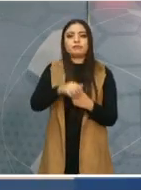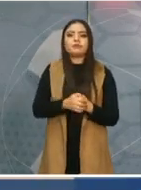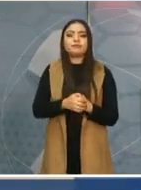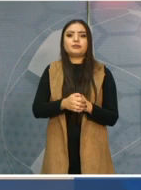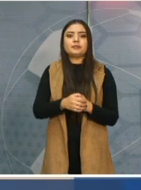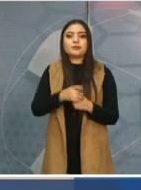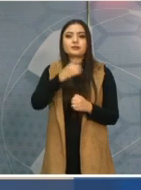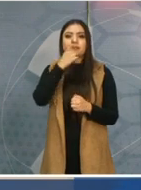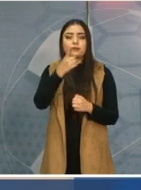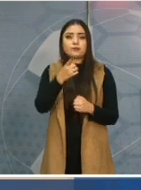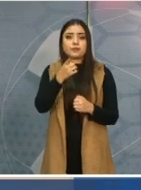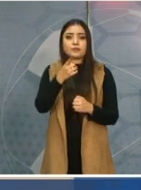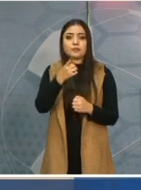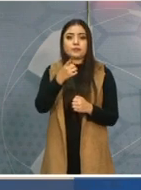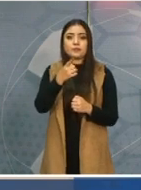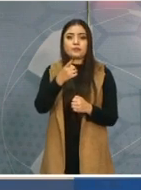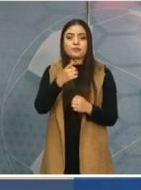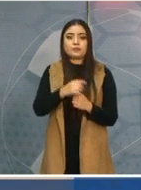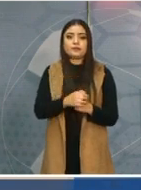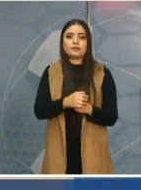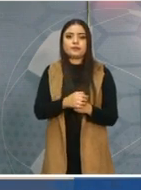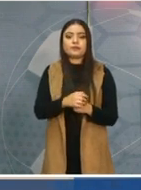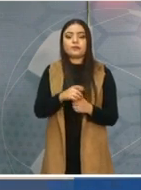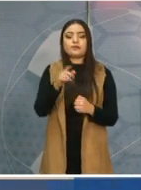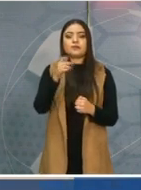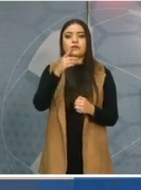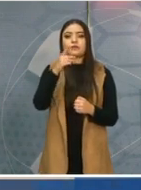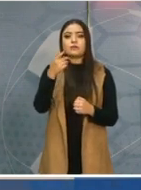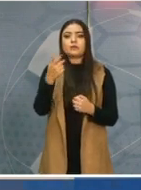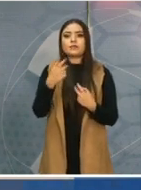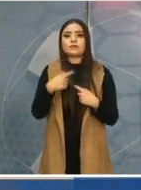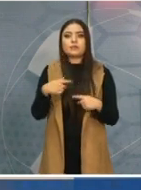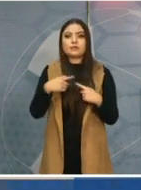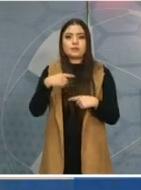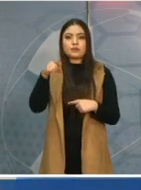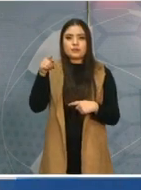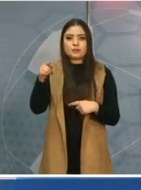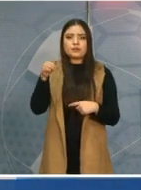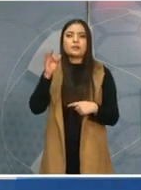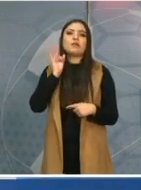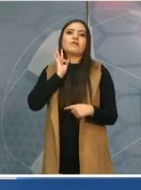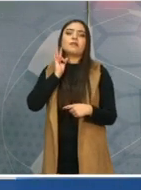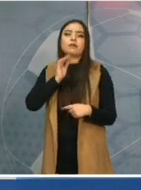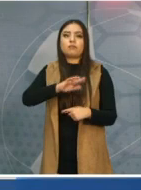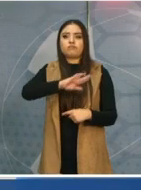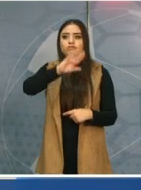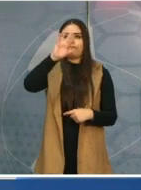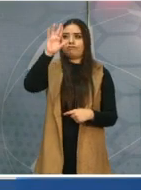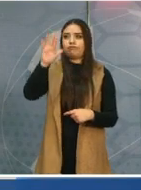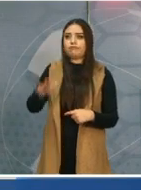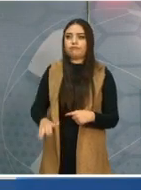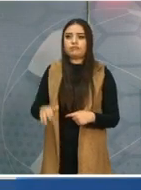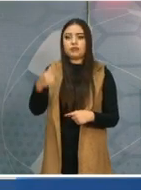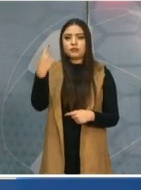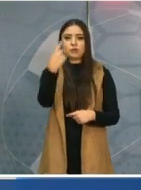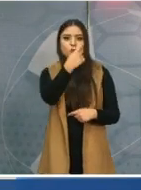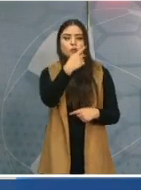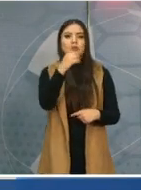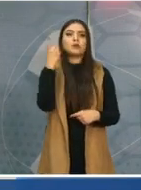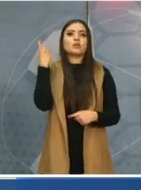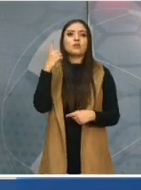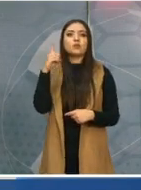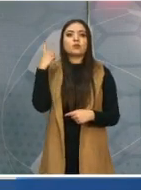que el deceso de este personaje en el ámbito público de durango se trató de un accidente